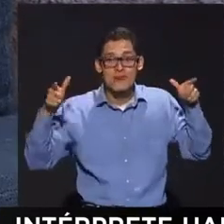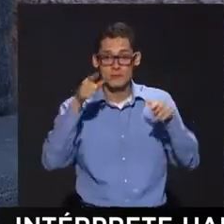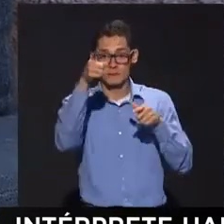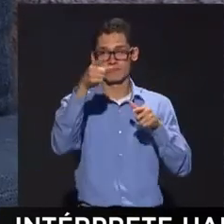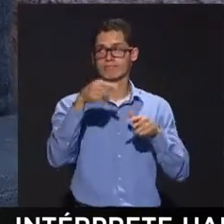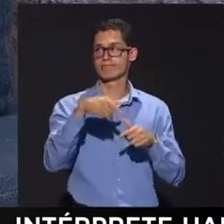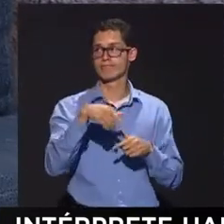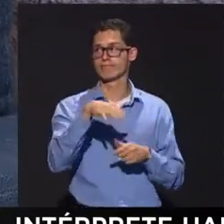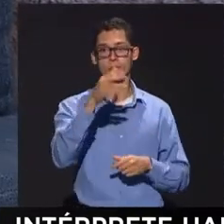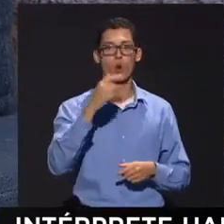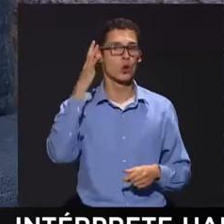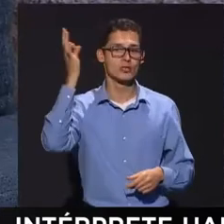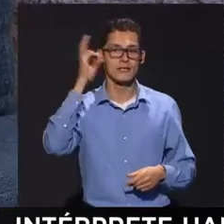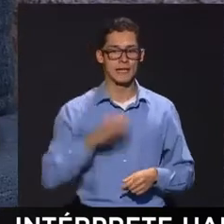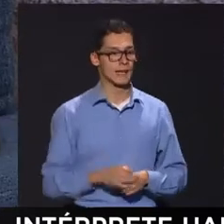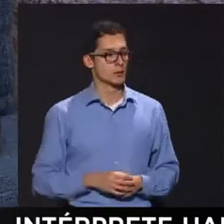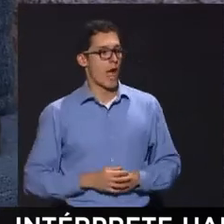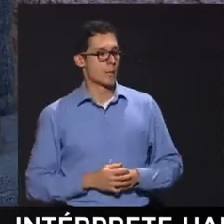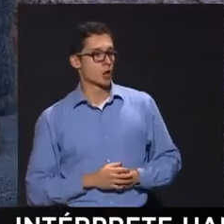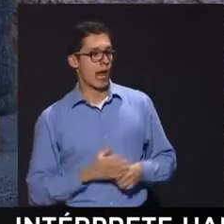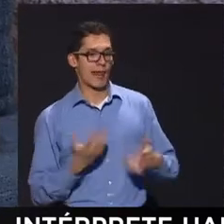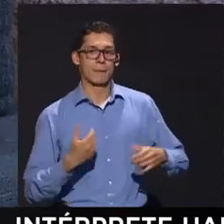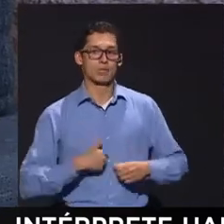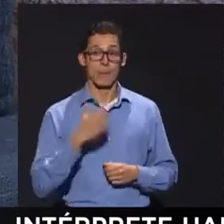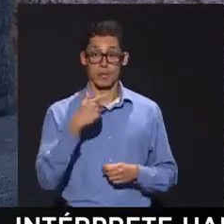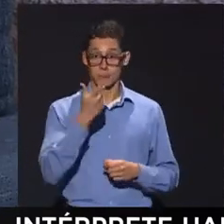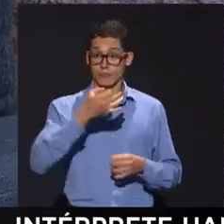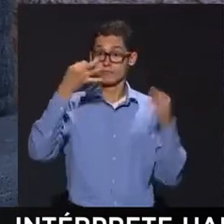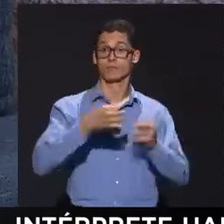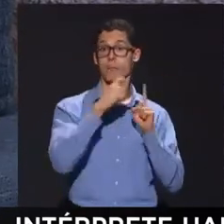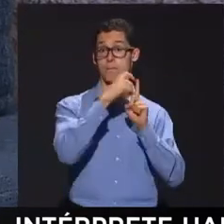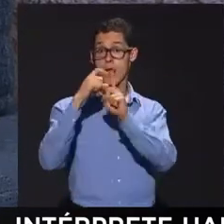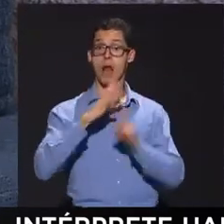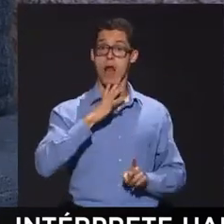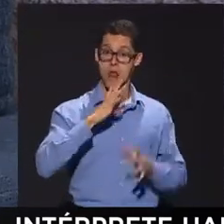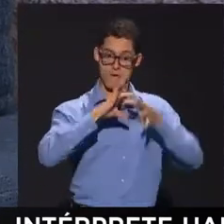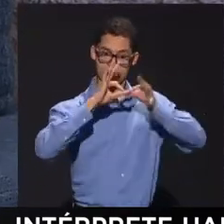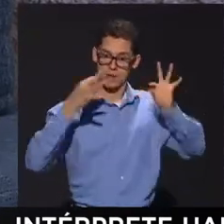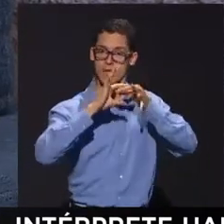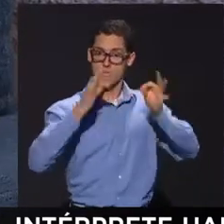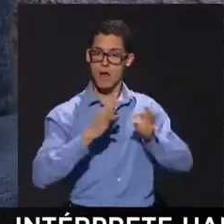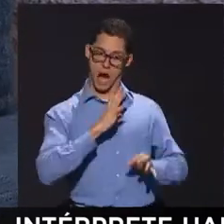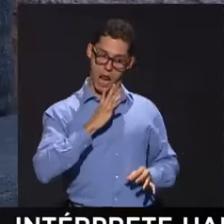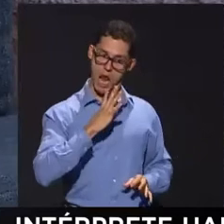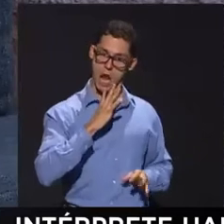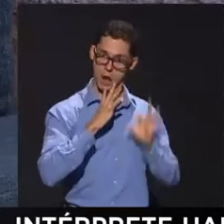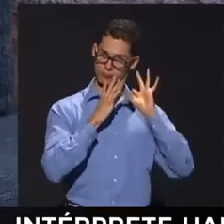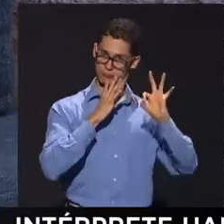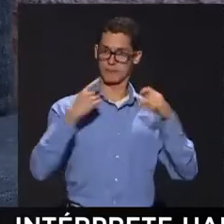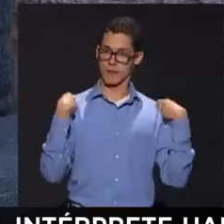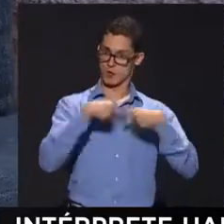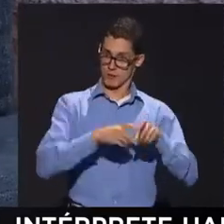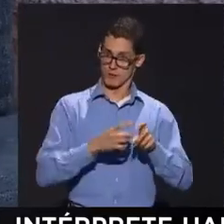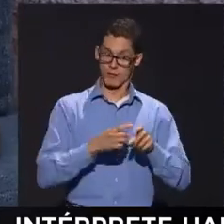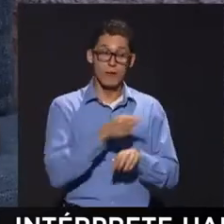boca, ¿cierto? Como tratando de imitar los mismos movimientos que nosotros hacemos y tratando de emitir los sonidos. Poco a poco esos sonidos